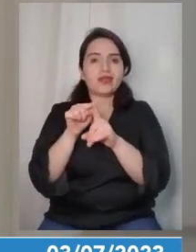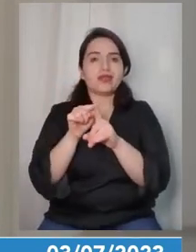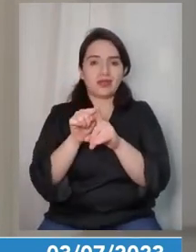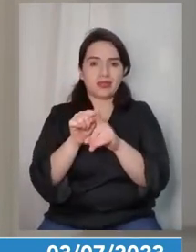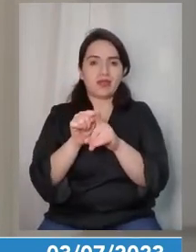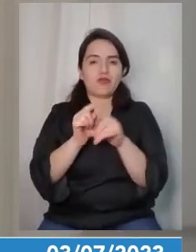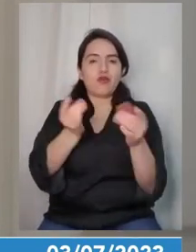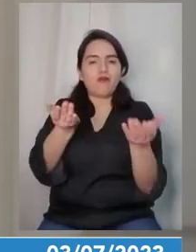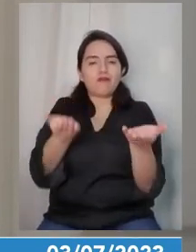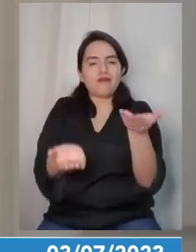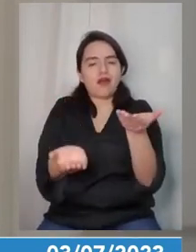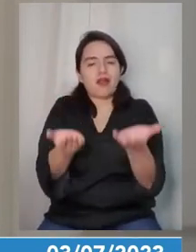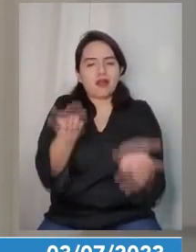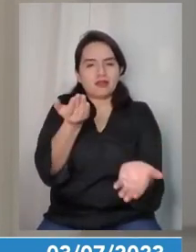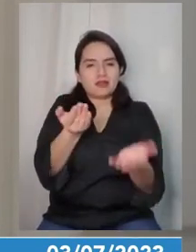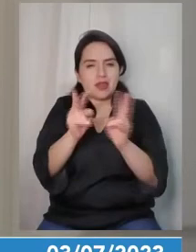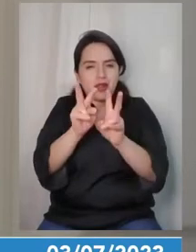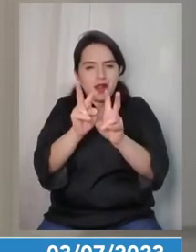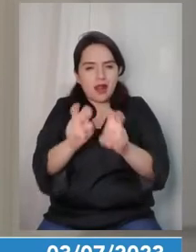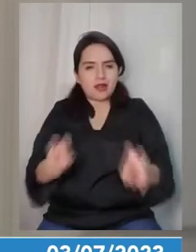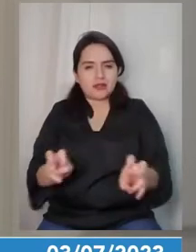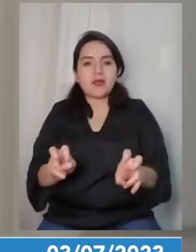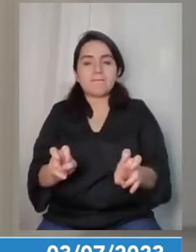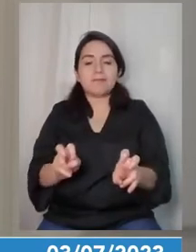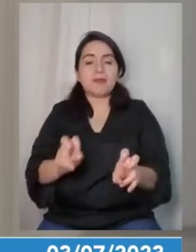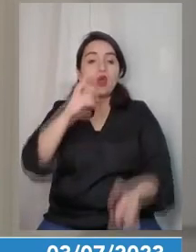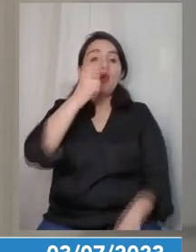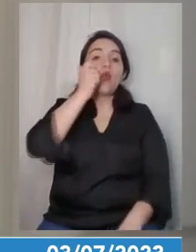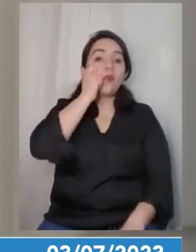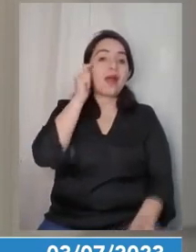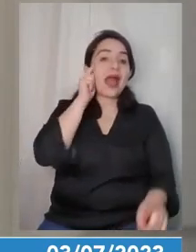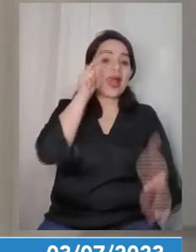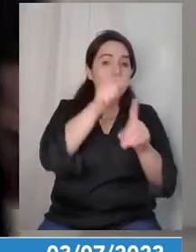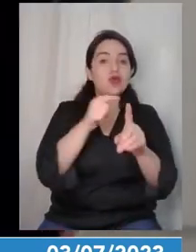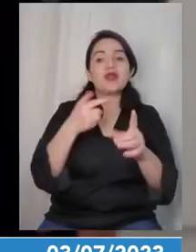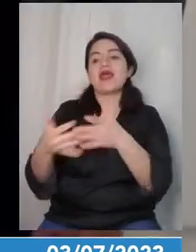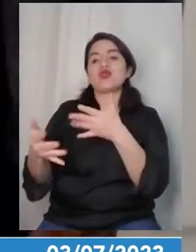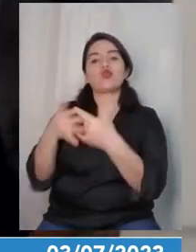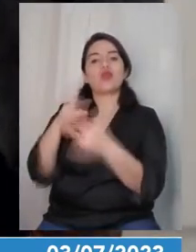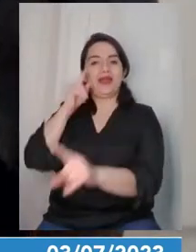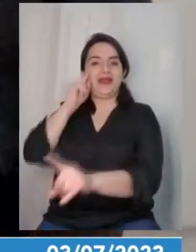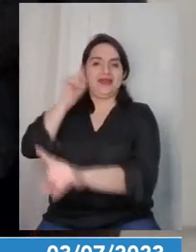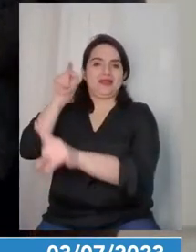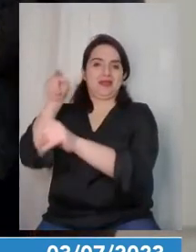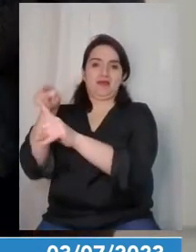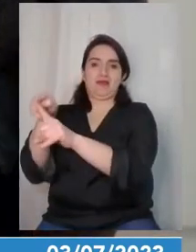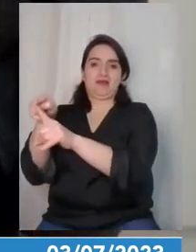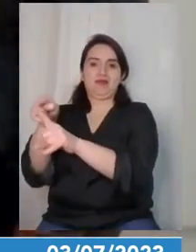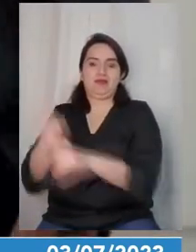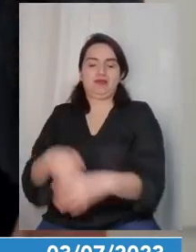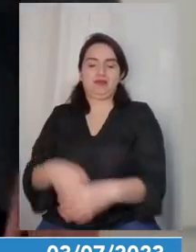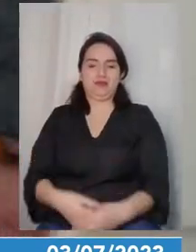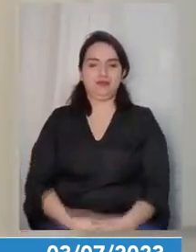lo antropocéntrico y lo ecocéntrico. ¿Y? Me quedan cuánto.